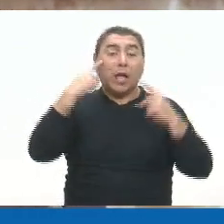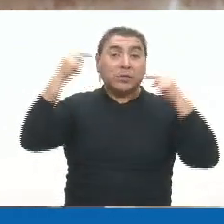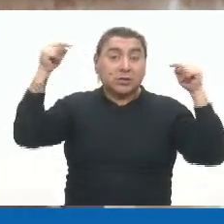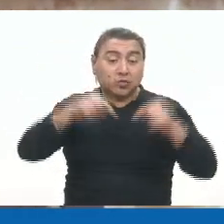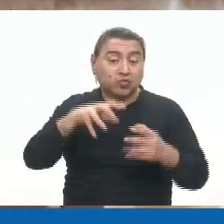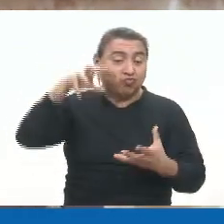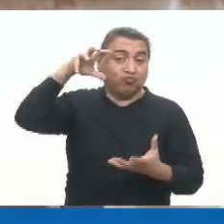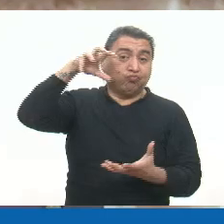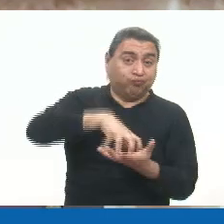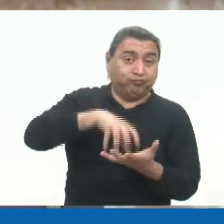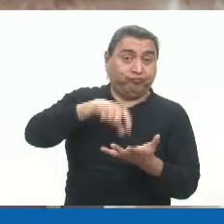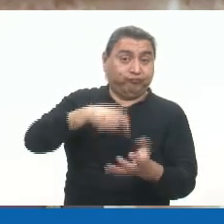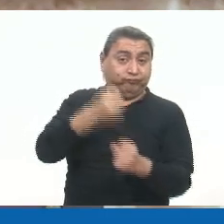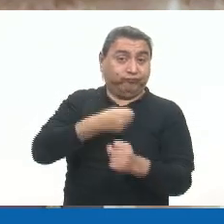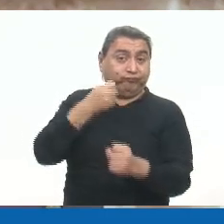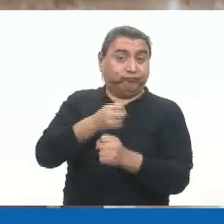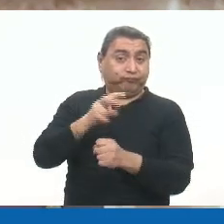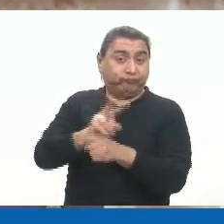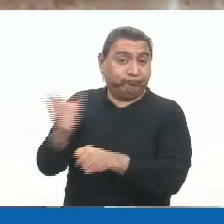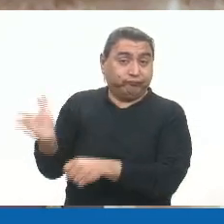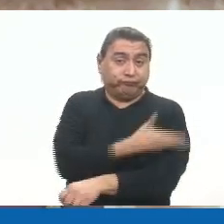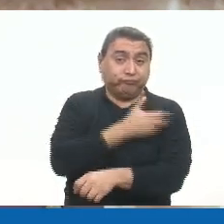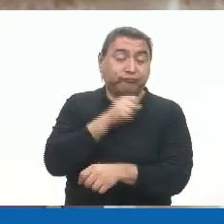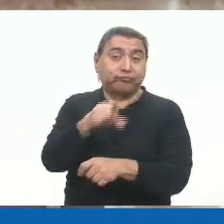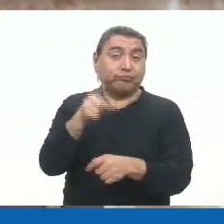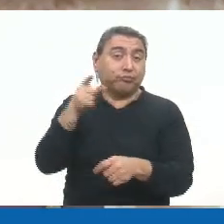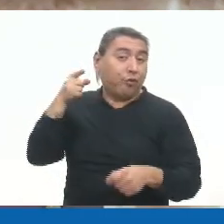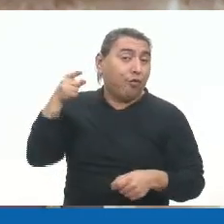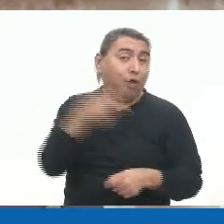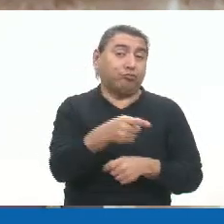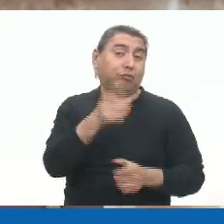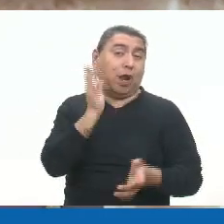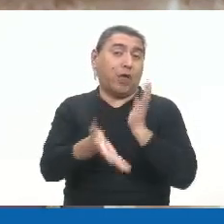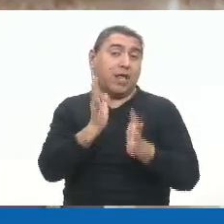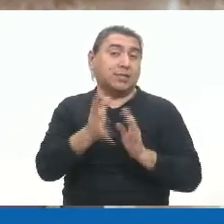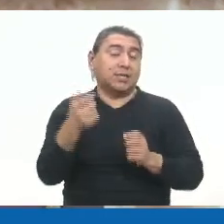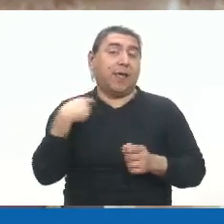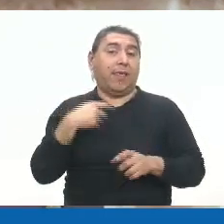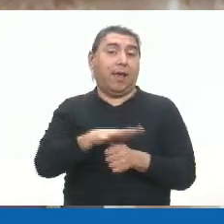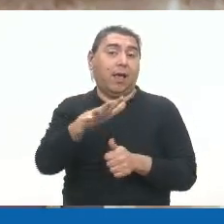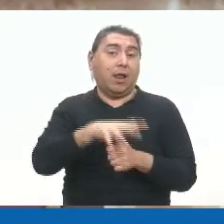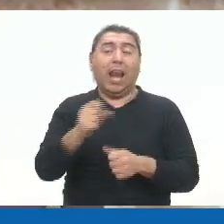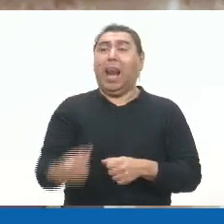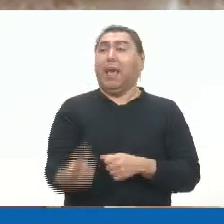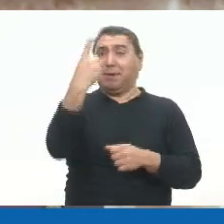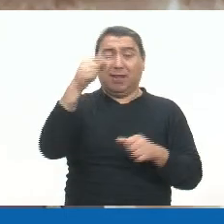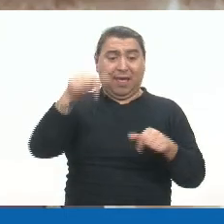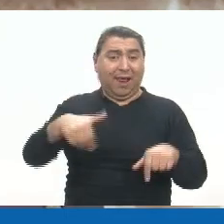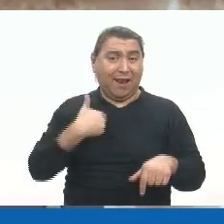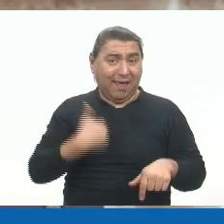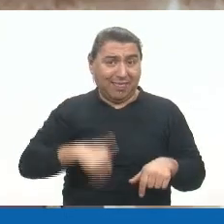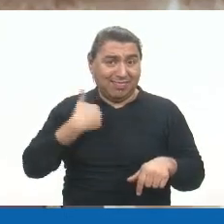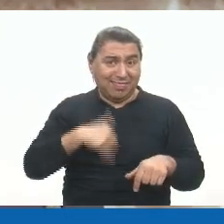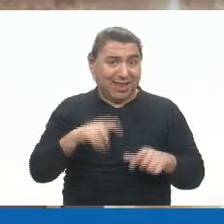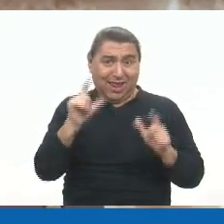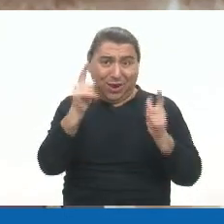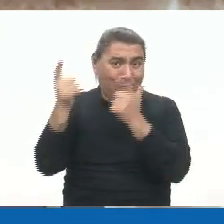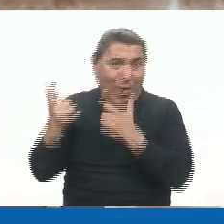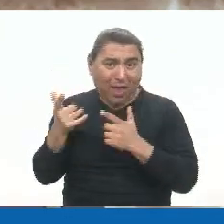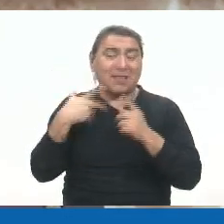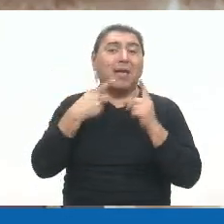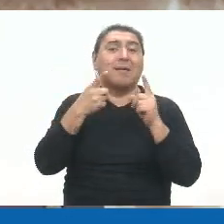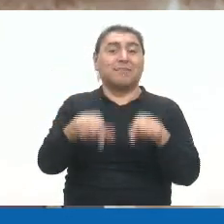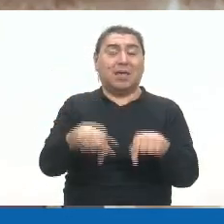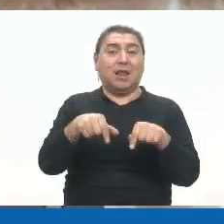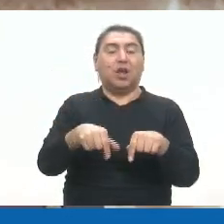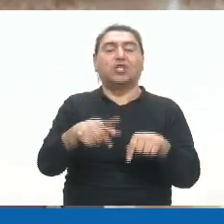trabaje en la prevención de la violencia de género es la primera vez que Argentina deja en este